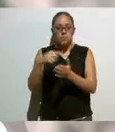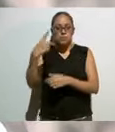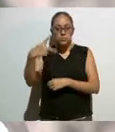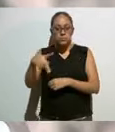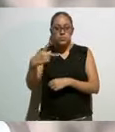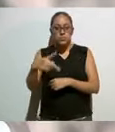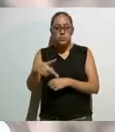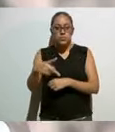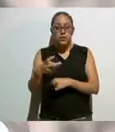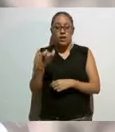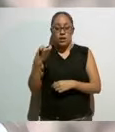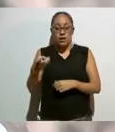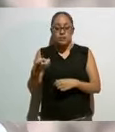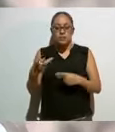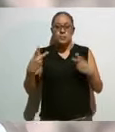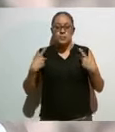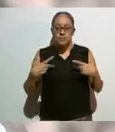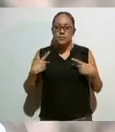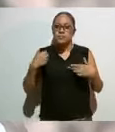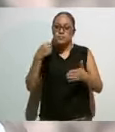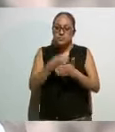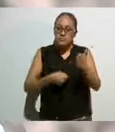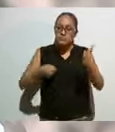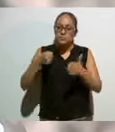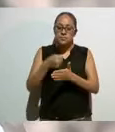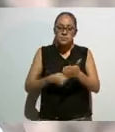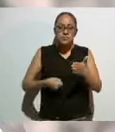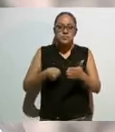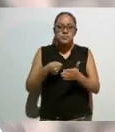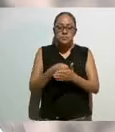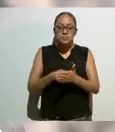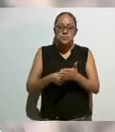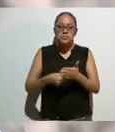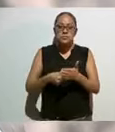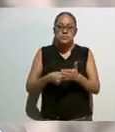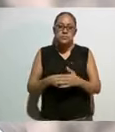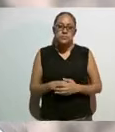ese luchador social que nos